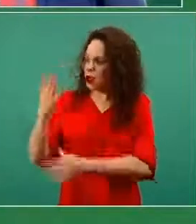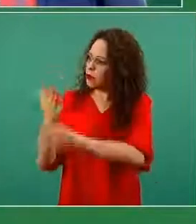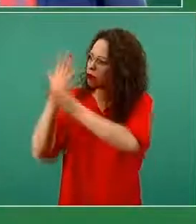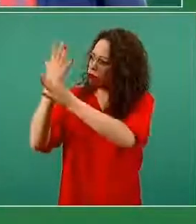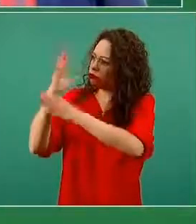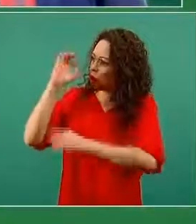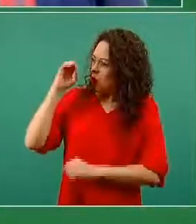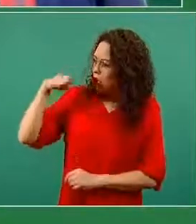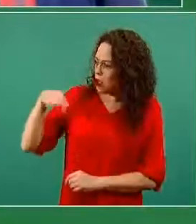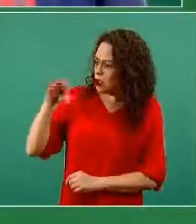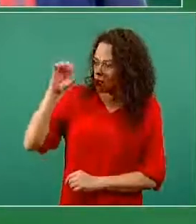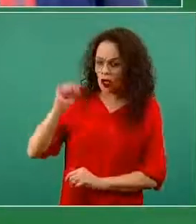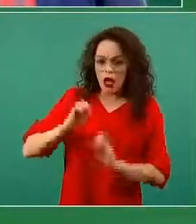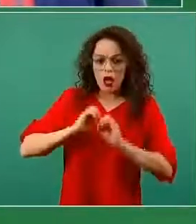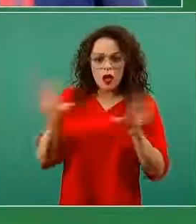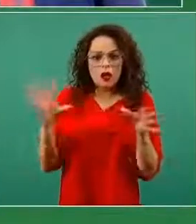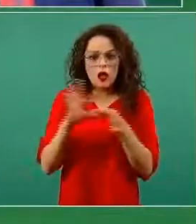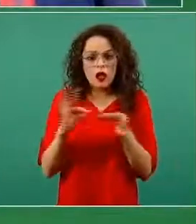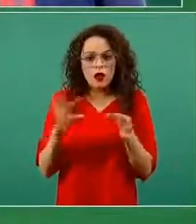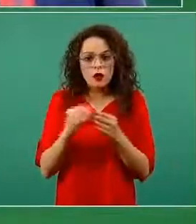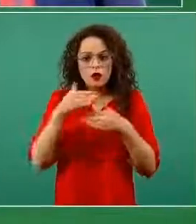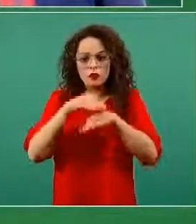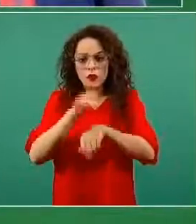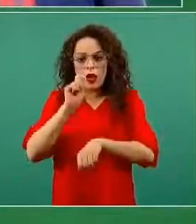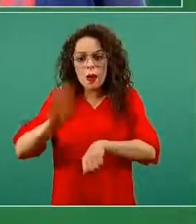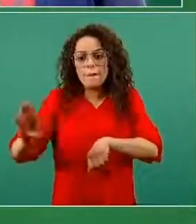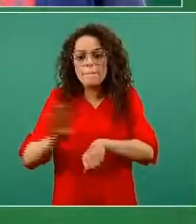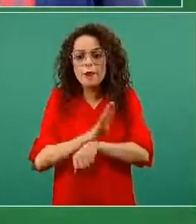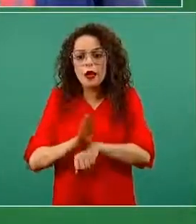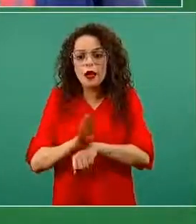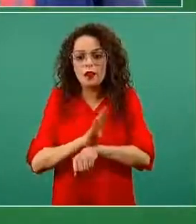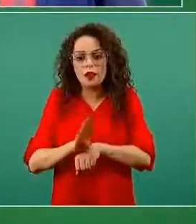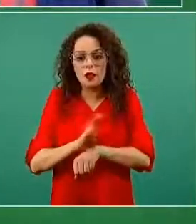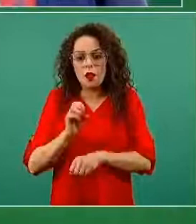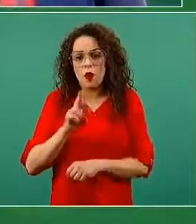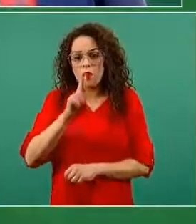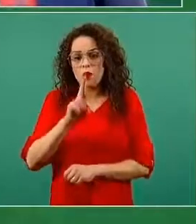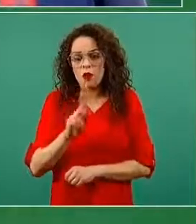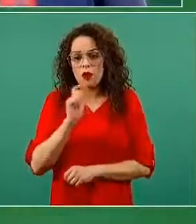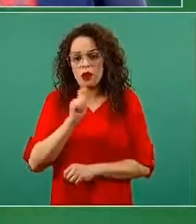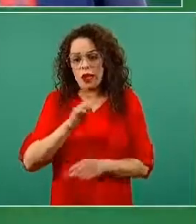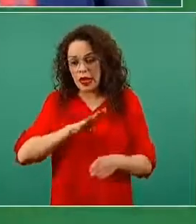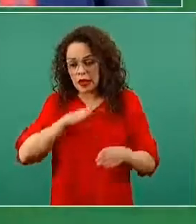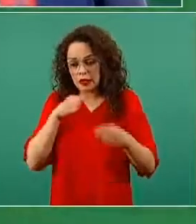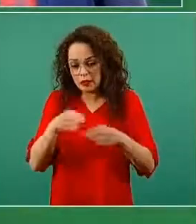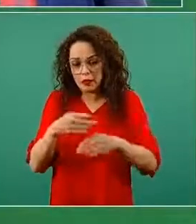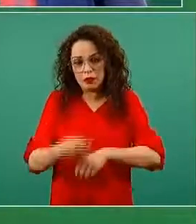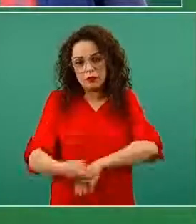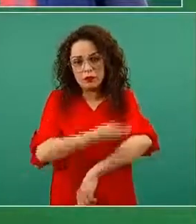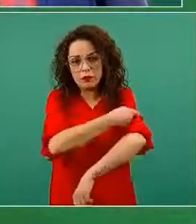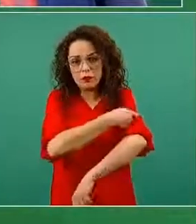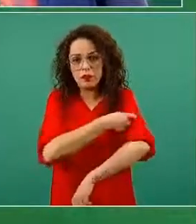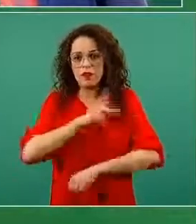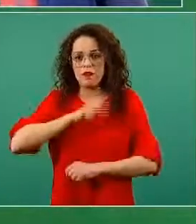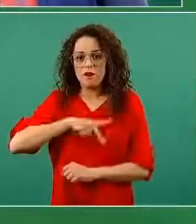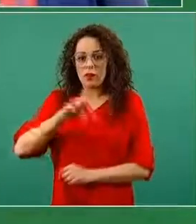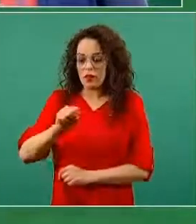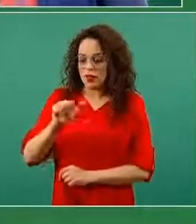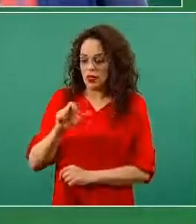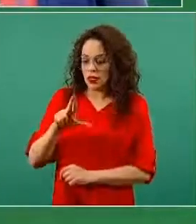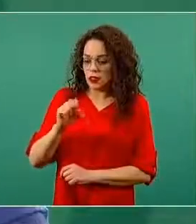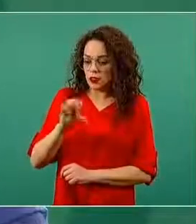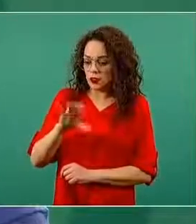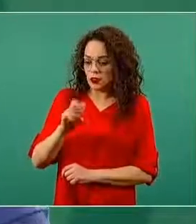muy clara acerca de los beneficios de las vacunas, de la vacuna específicamente para SARS-CoV-2 en este